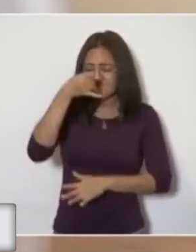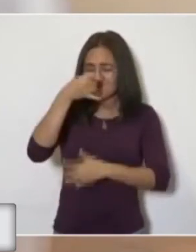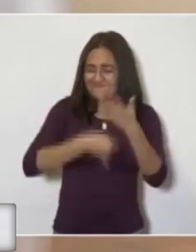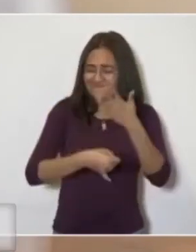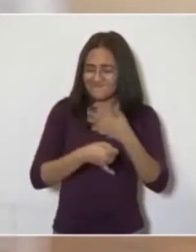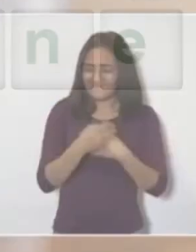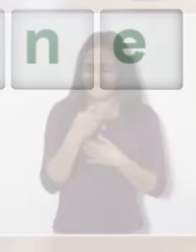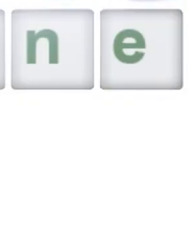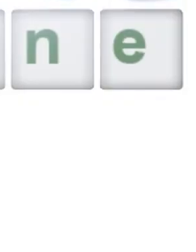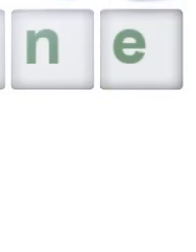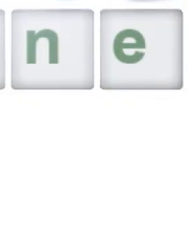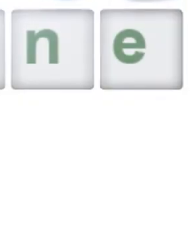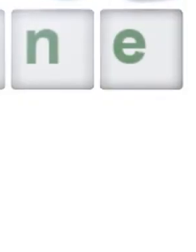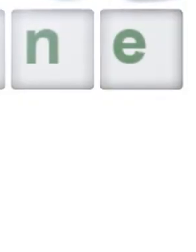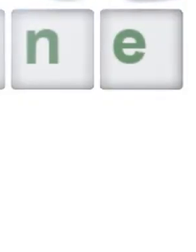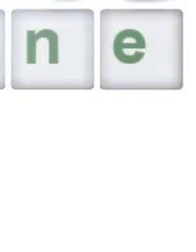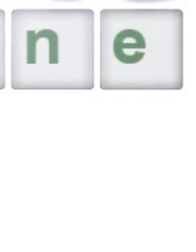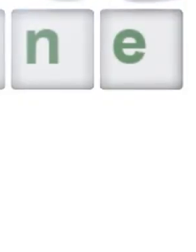este hecho